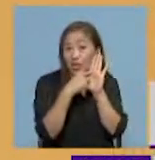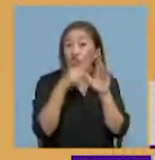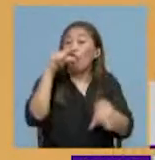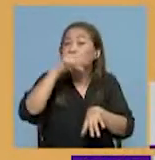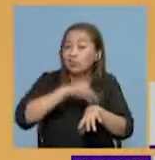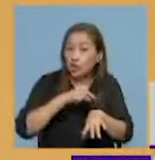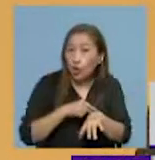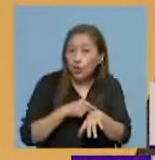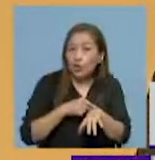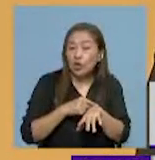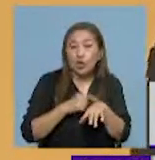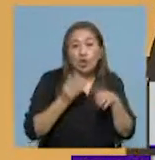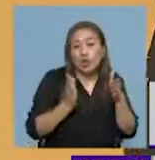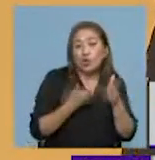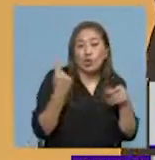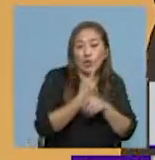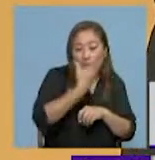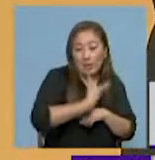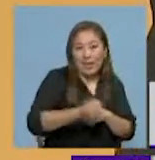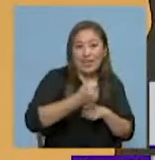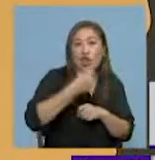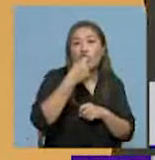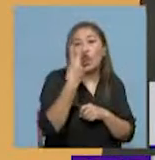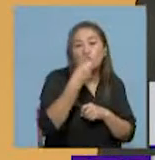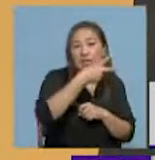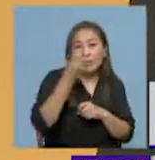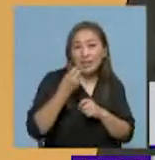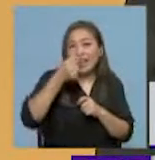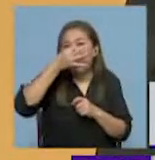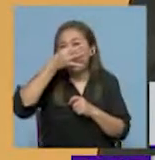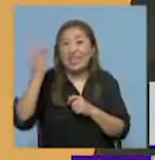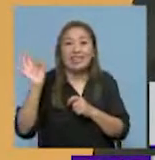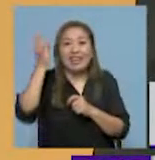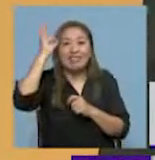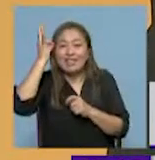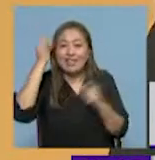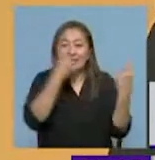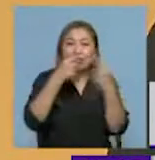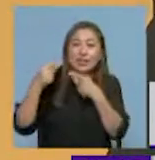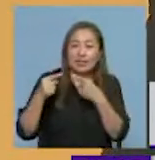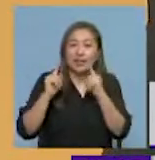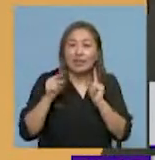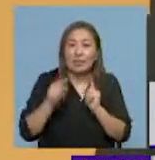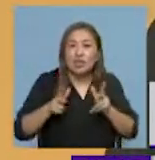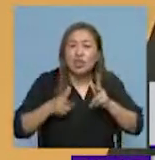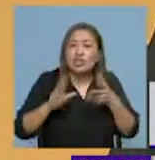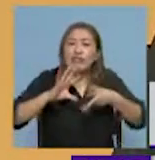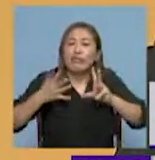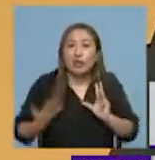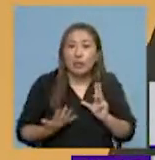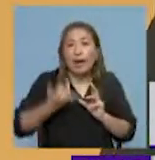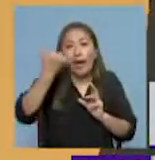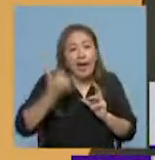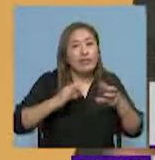no es lo mismo la interrupción de un embarazo a las dos semanas las 20 que a las 30 por otro lado no dice el método hay varios